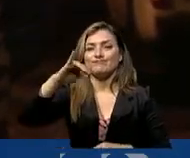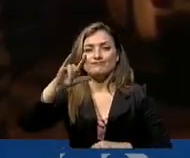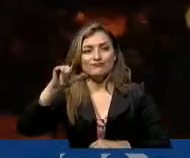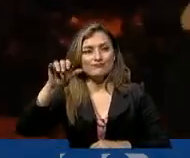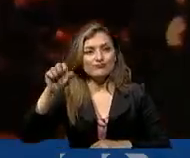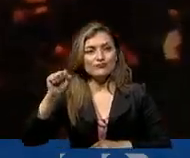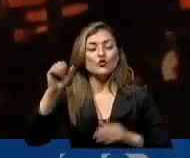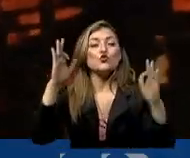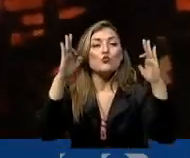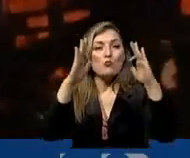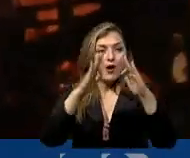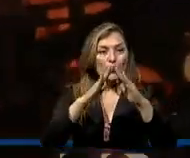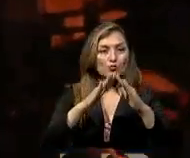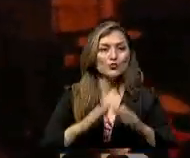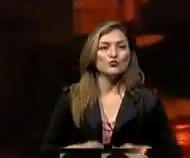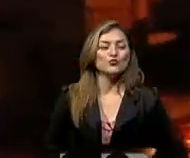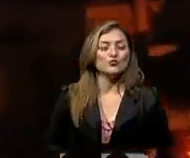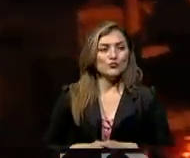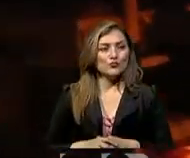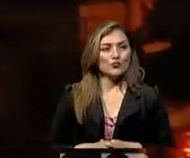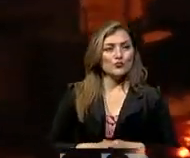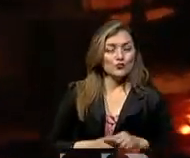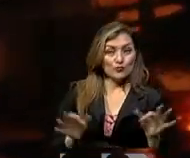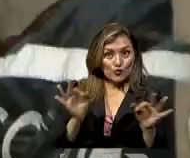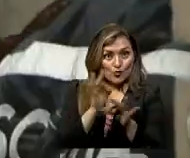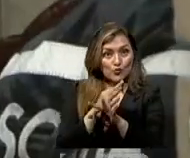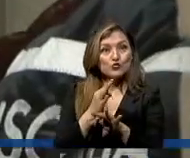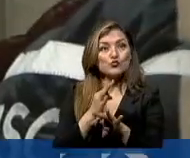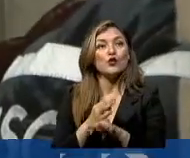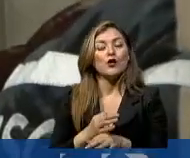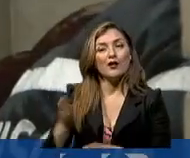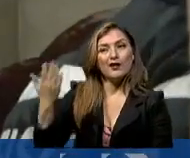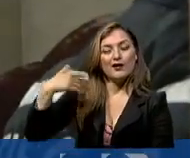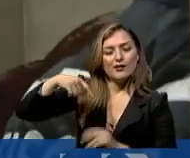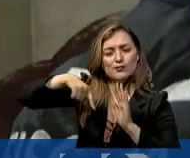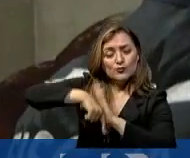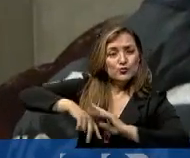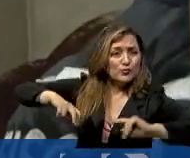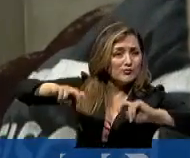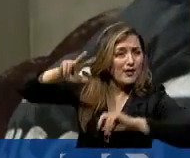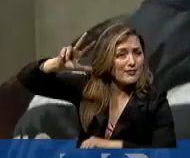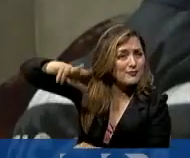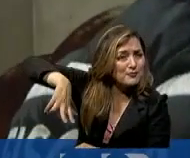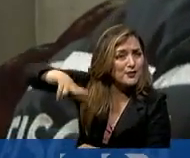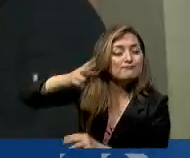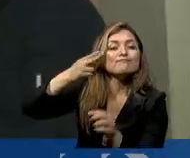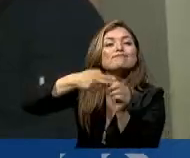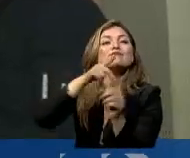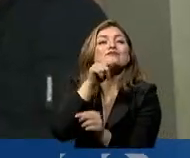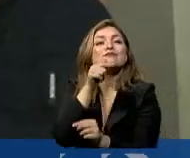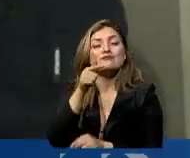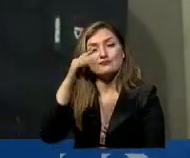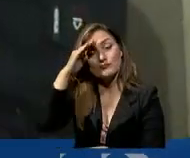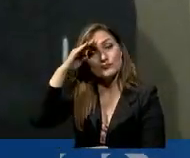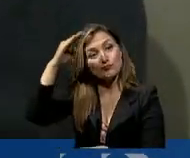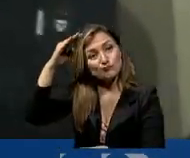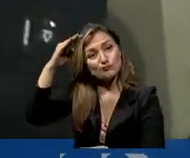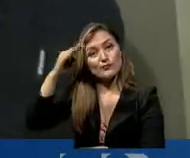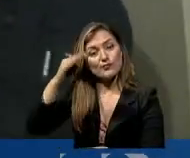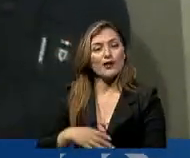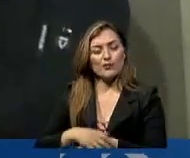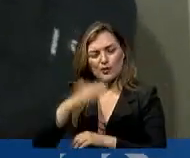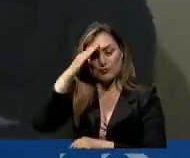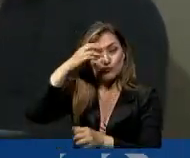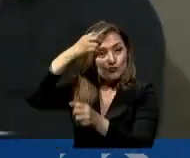Tumbaco. En la operación, que tuvo 3 meses de investigación previa, participaron agentes de la CIDPROVAC,